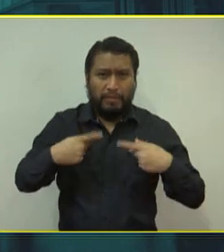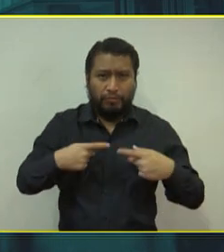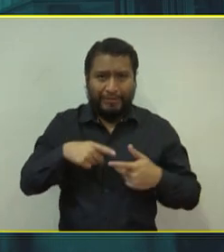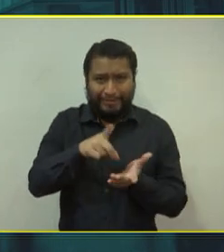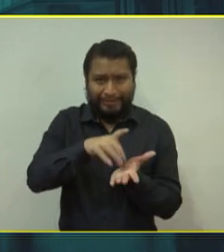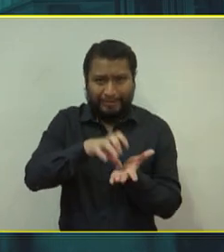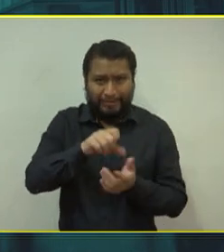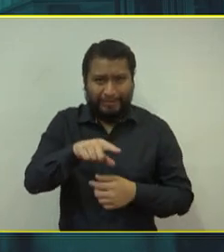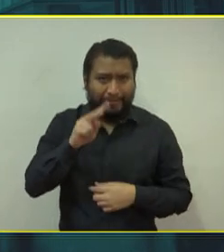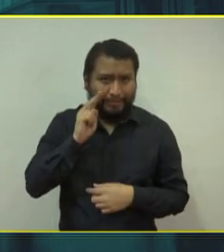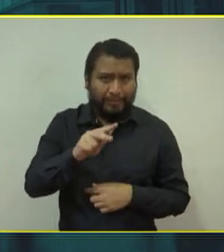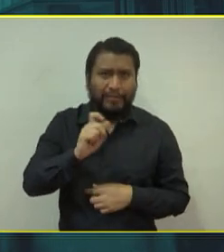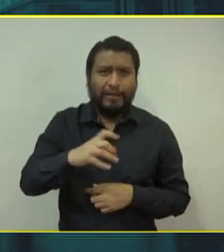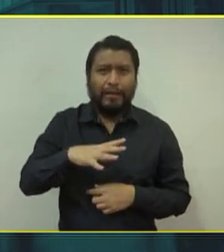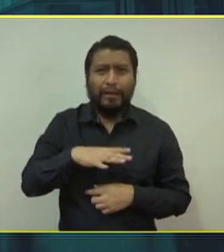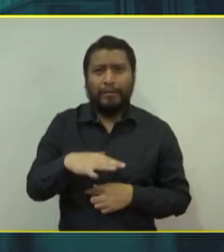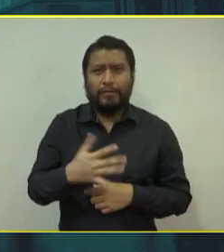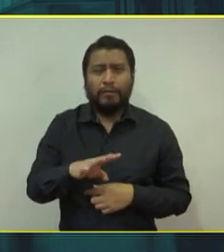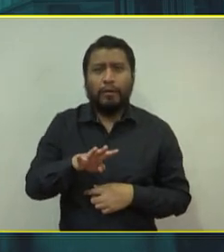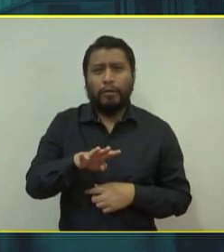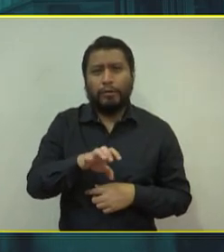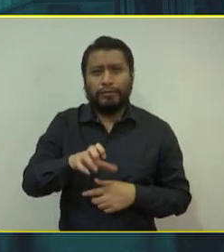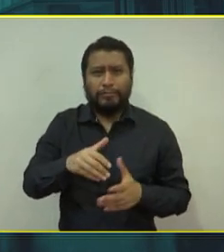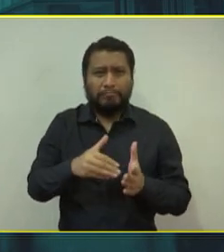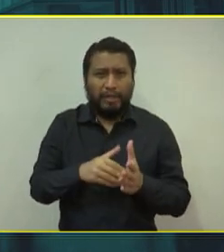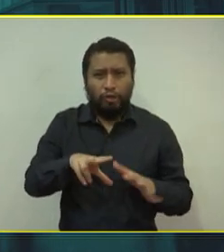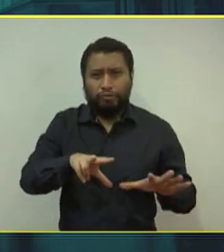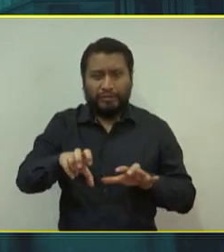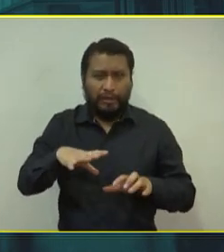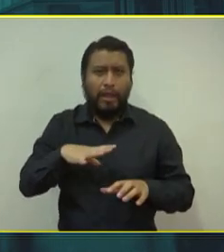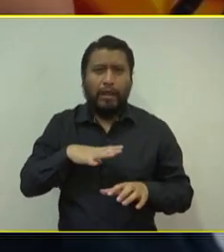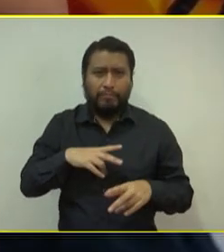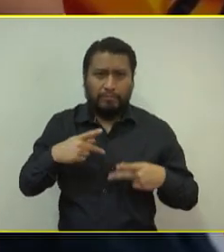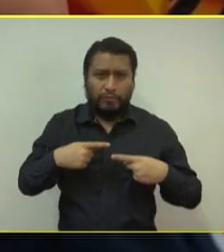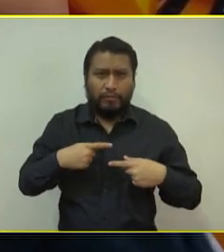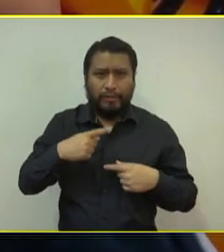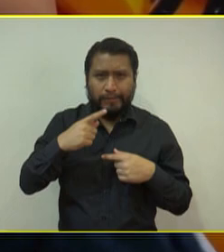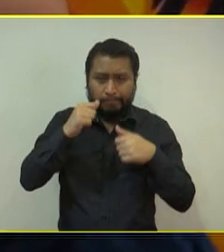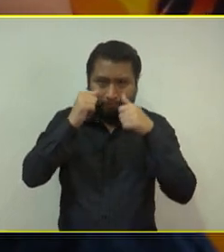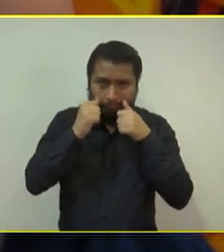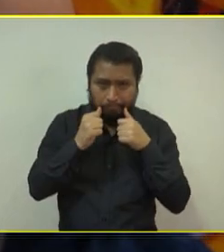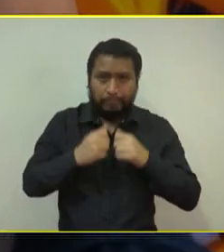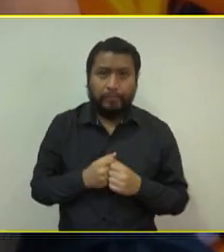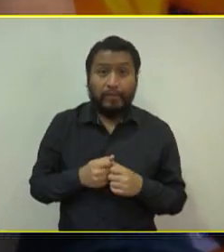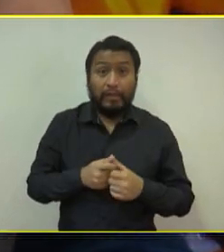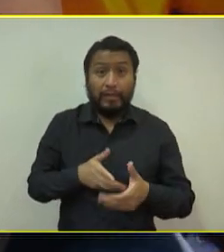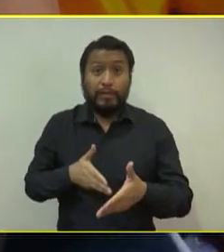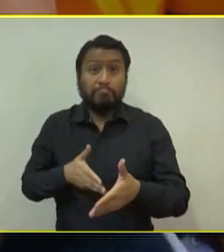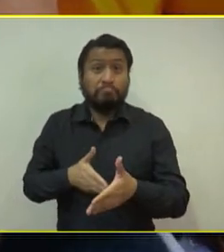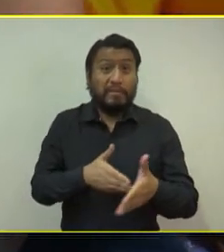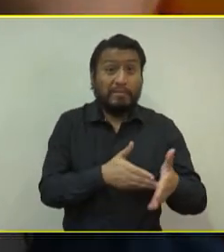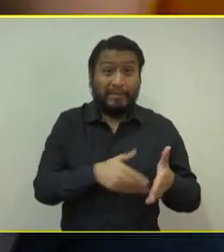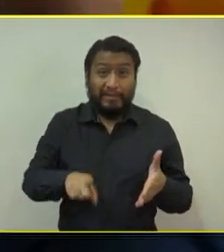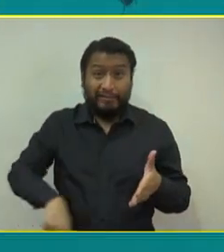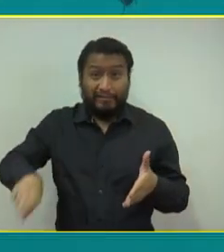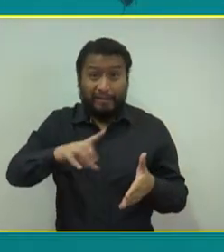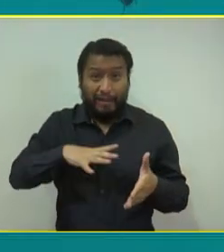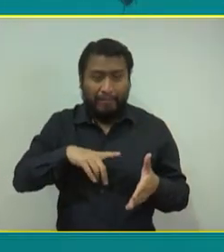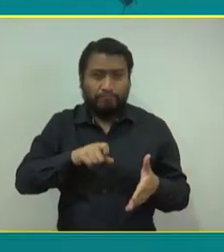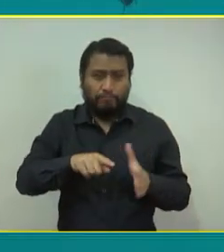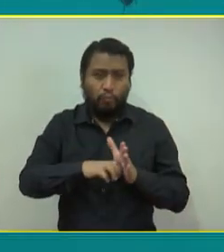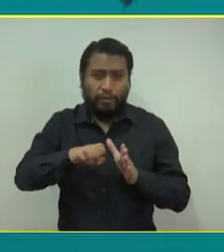y poco más de 415.800 con ceguera. Con el afán de superar las barreras que enfrentan estas personas a nivel